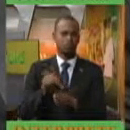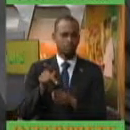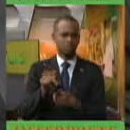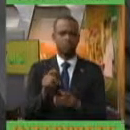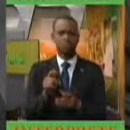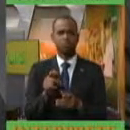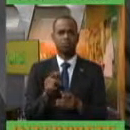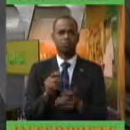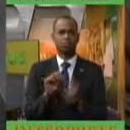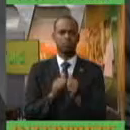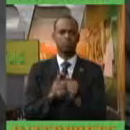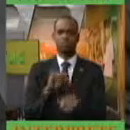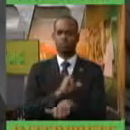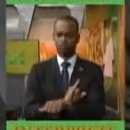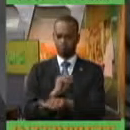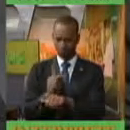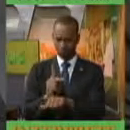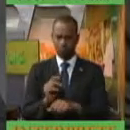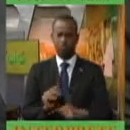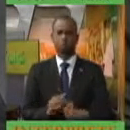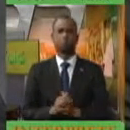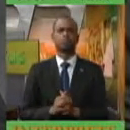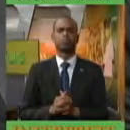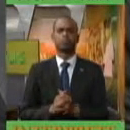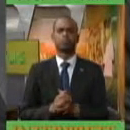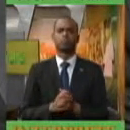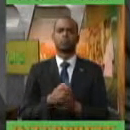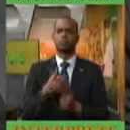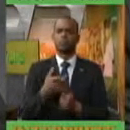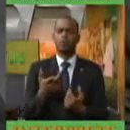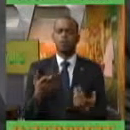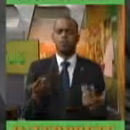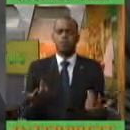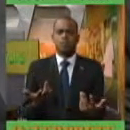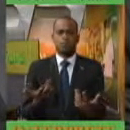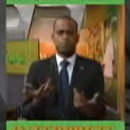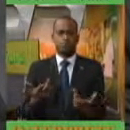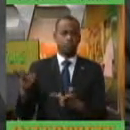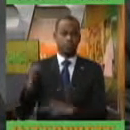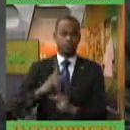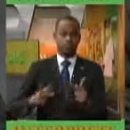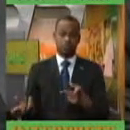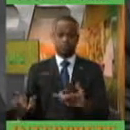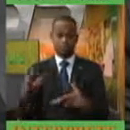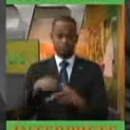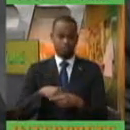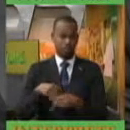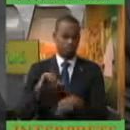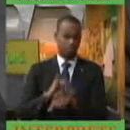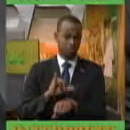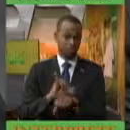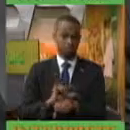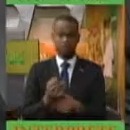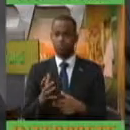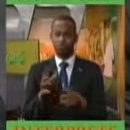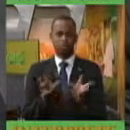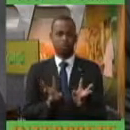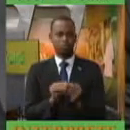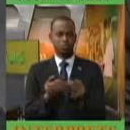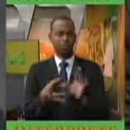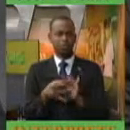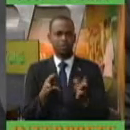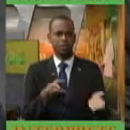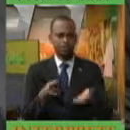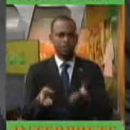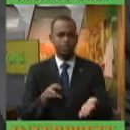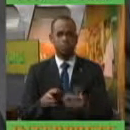a través del Infotep, el que tú logres que las personas se integren a la iglesia, se integren a los clubes de servicio,